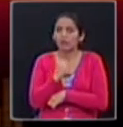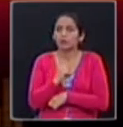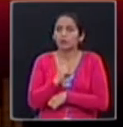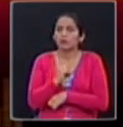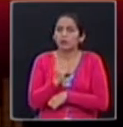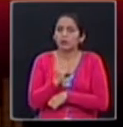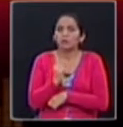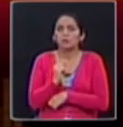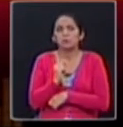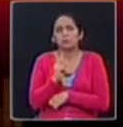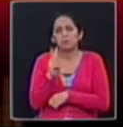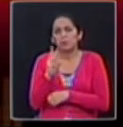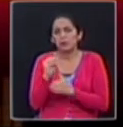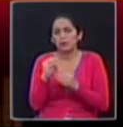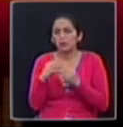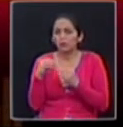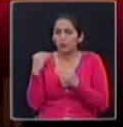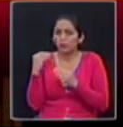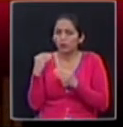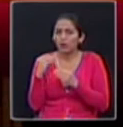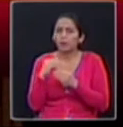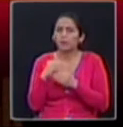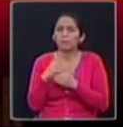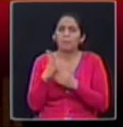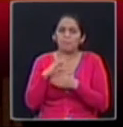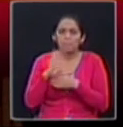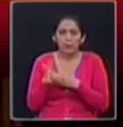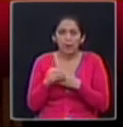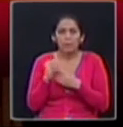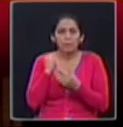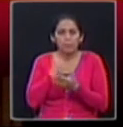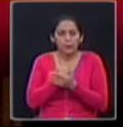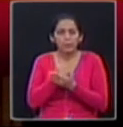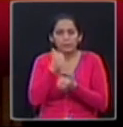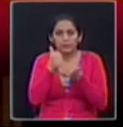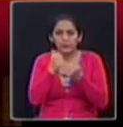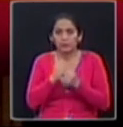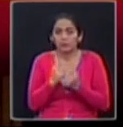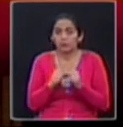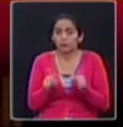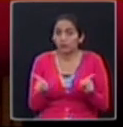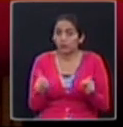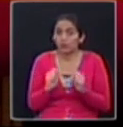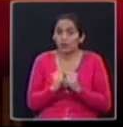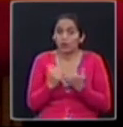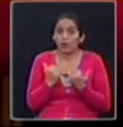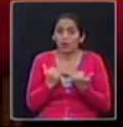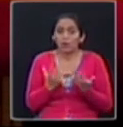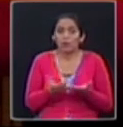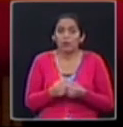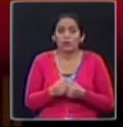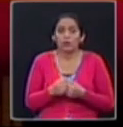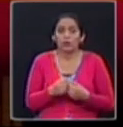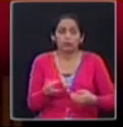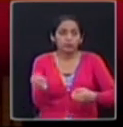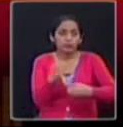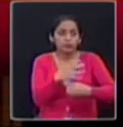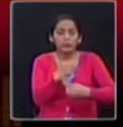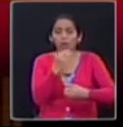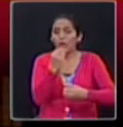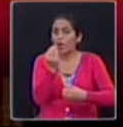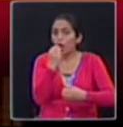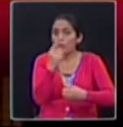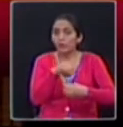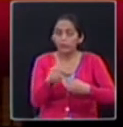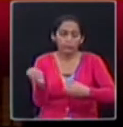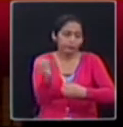ha fijado durante estos 10 años, pero también no se dice de que la canasta básica en también el 2000, por